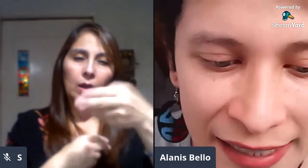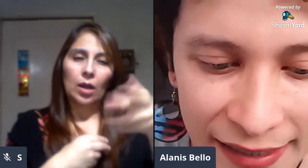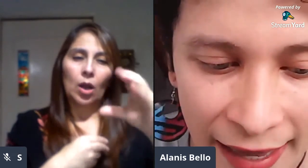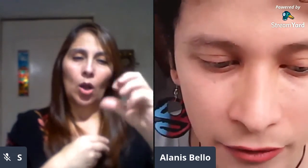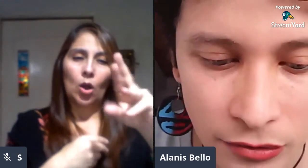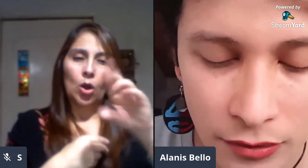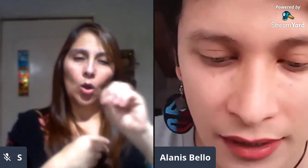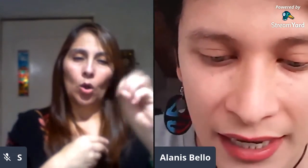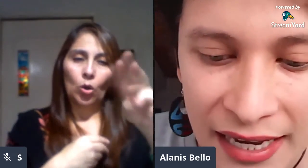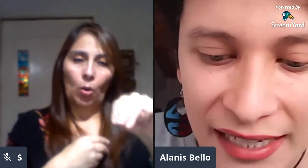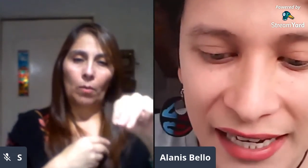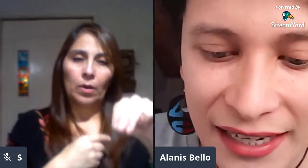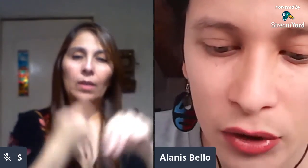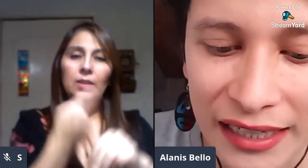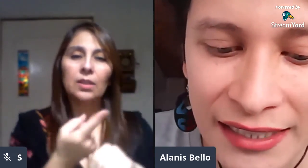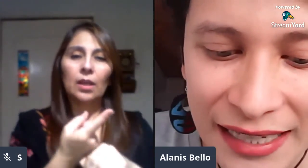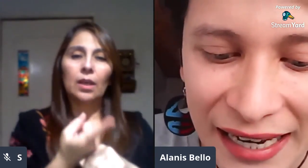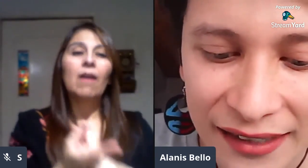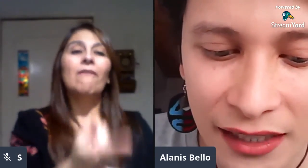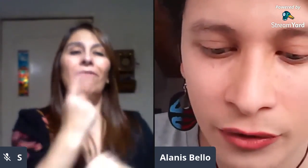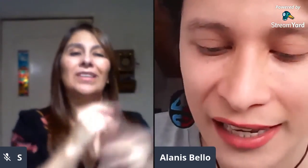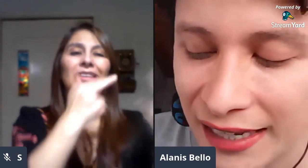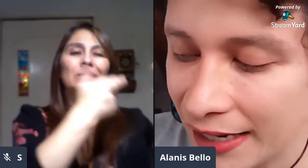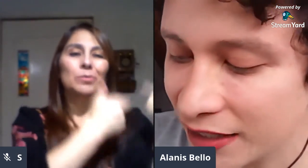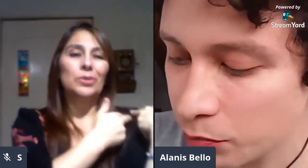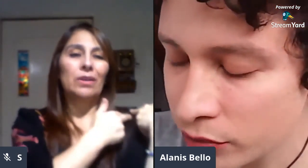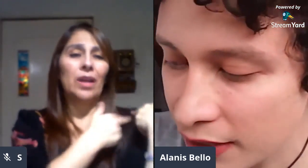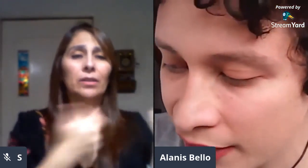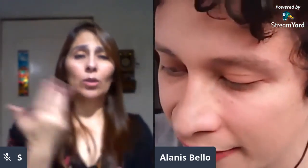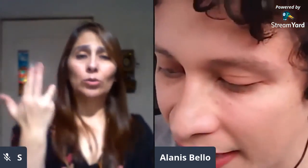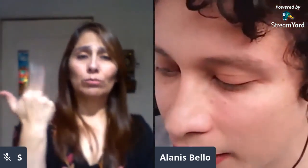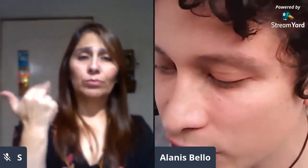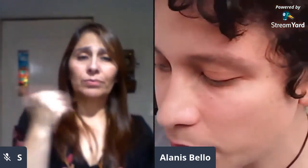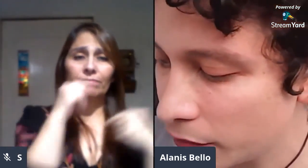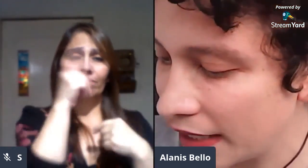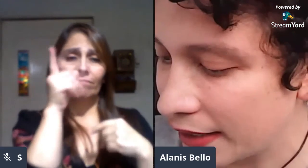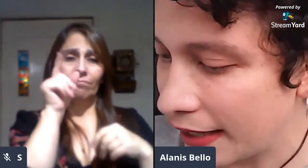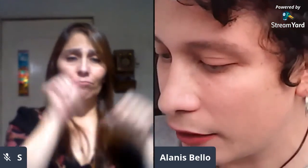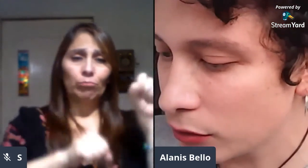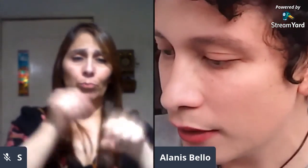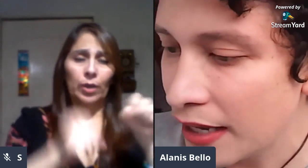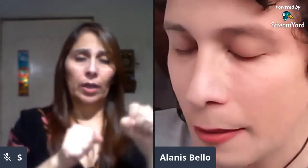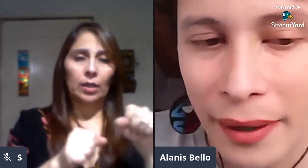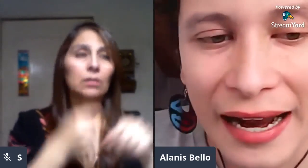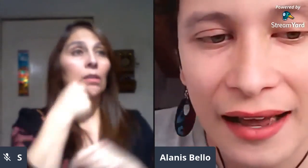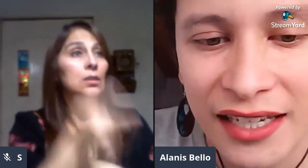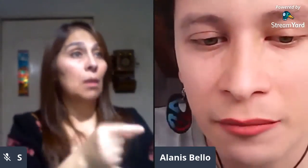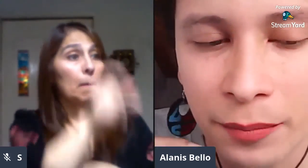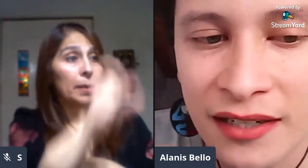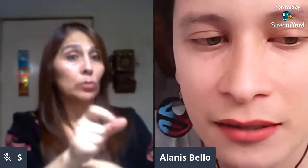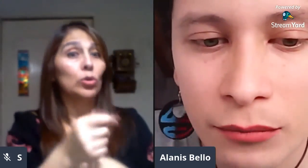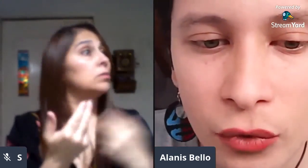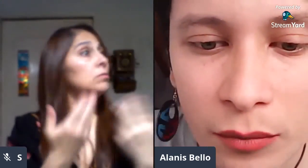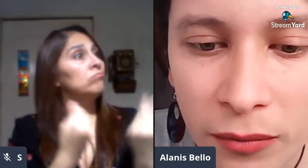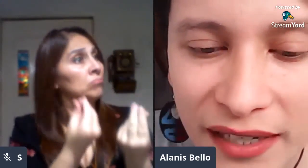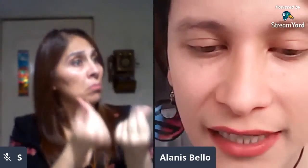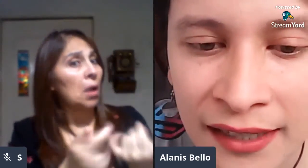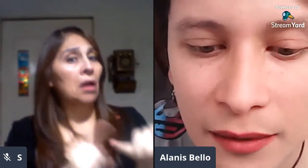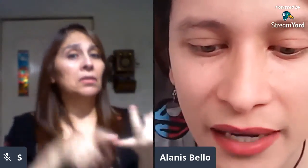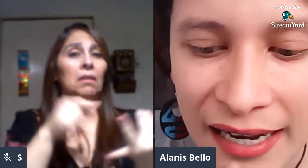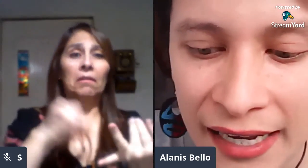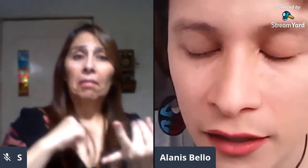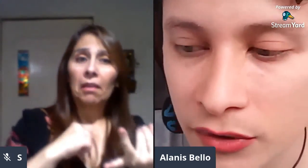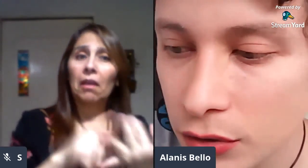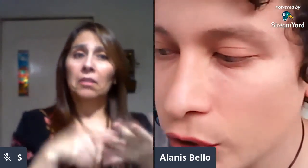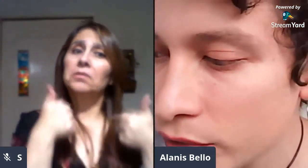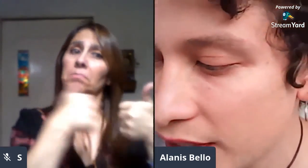los privilegiados. Y ella utiliza la categoría de la irresponsabilidad de los privilegiados para, y que me parece muy, muy